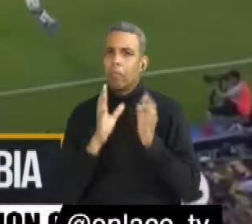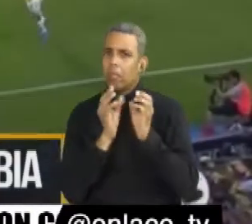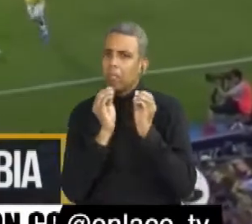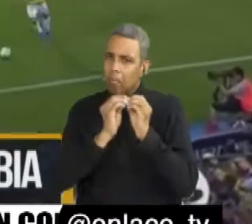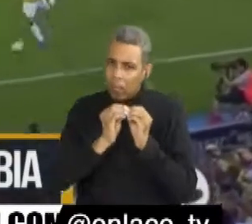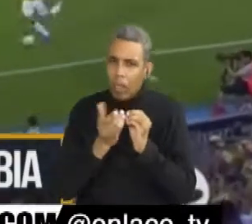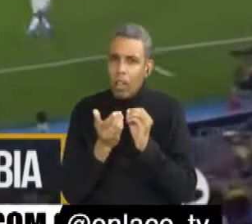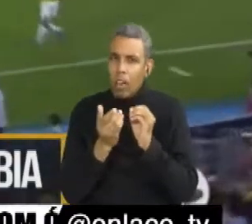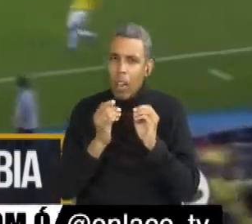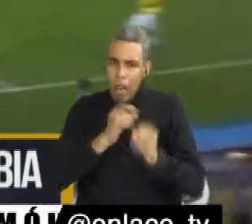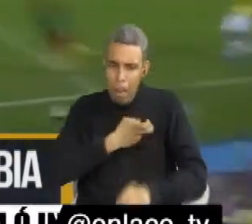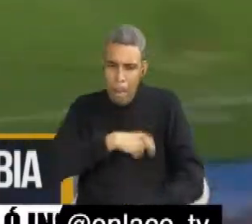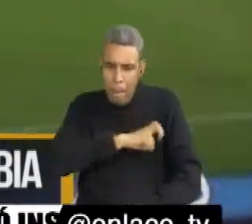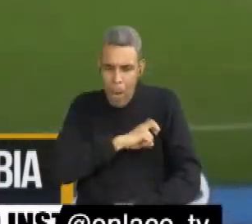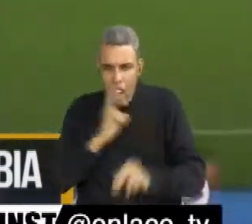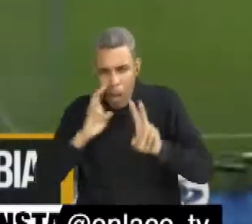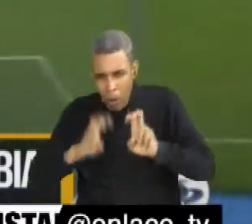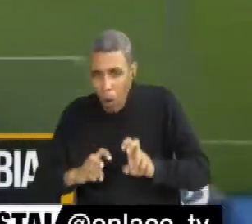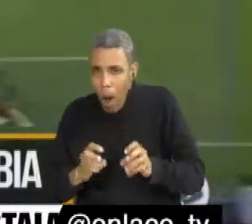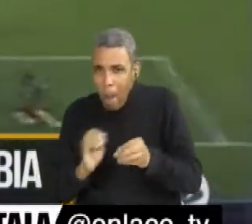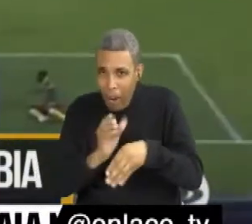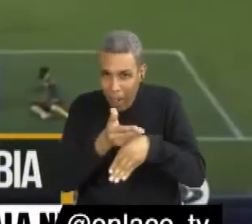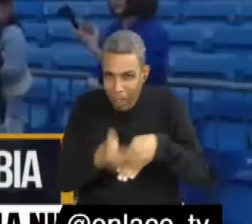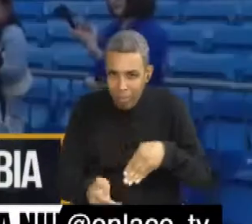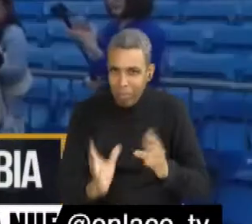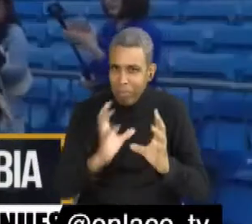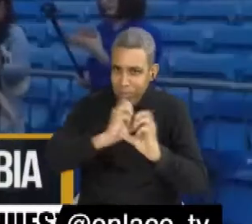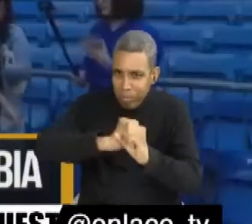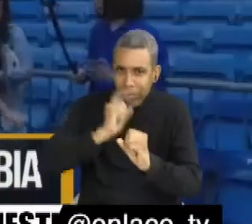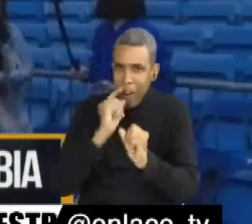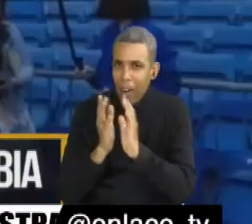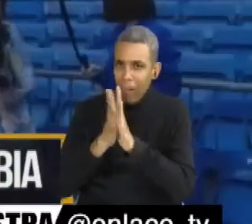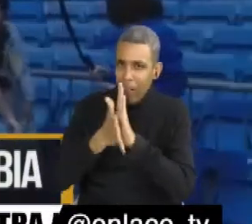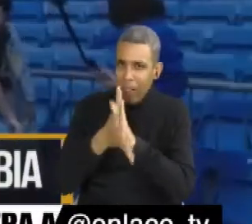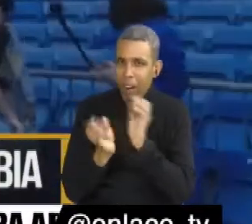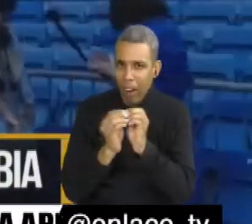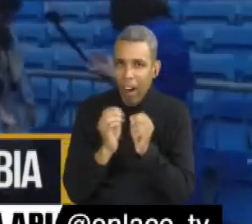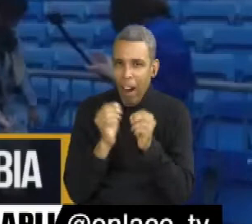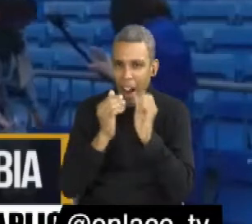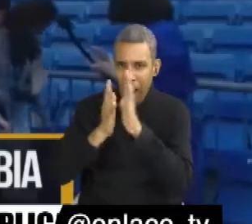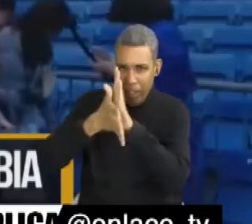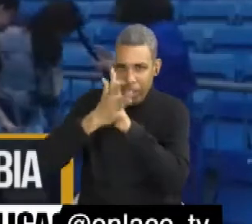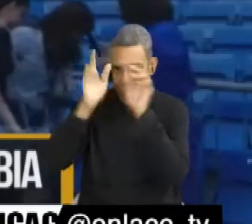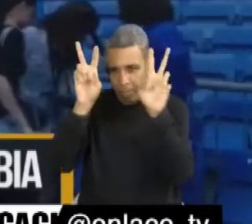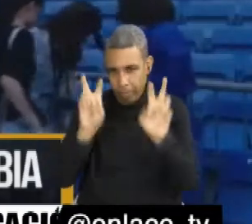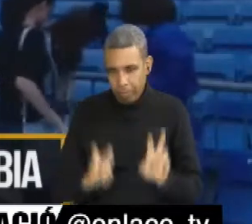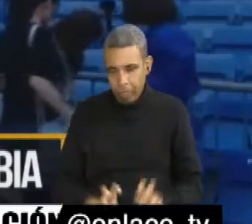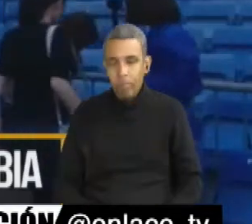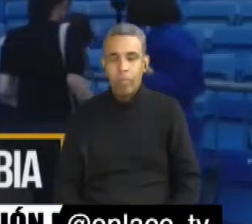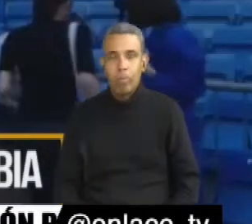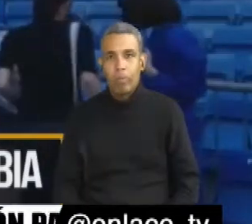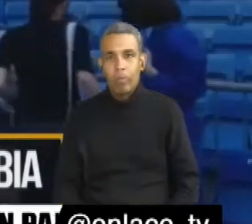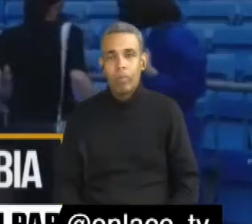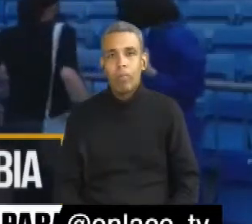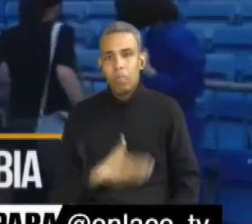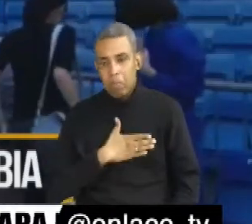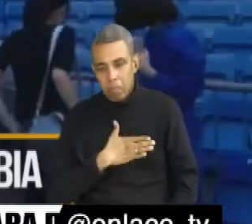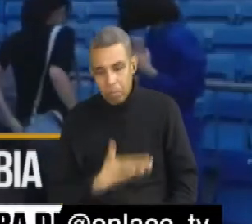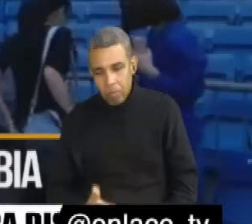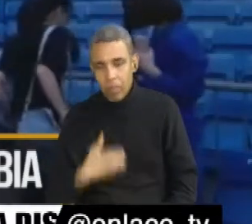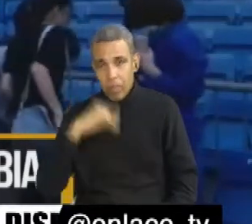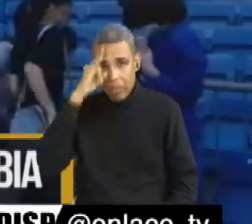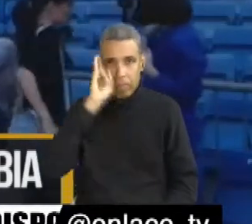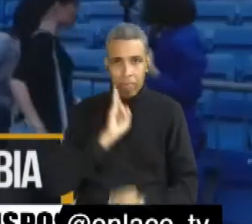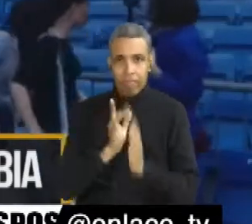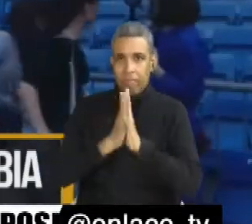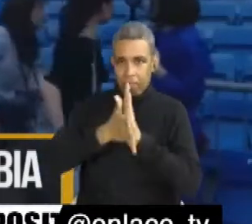desde España en la emisión de la noche, un resumen, un balance de lo que fue estos juegos amistosos en territorio europeo. Para Enlace Noticias, un informe de